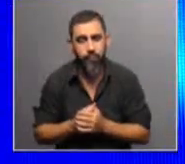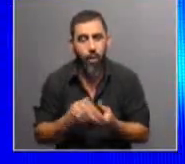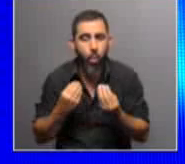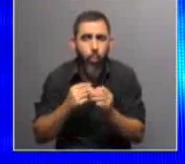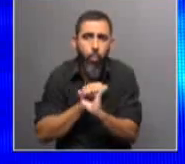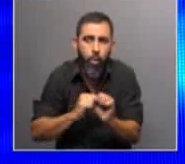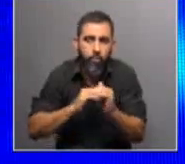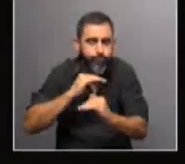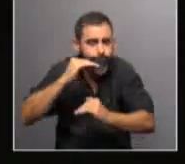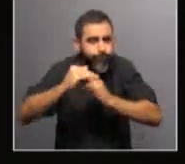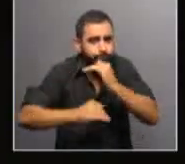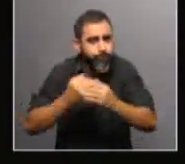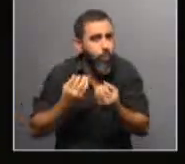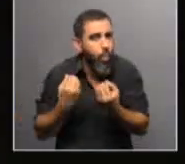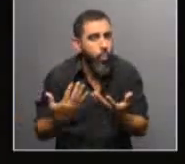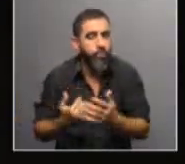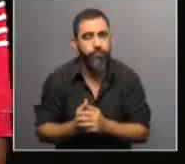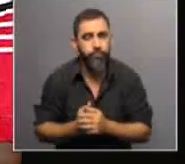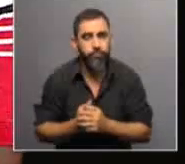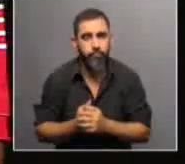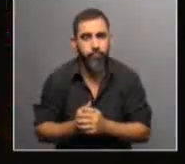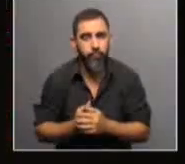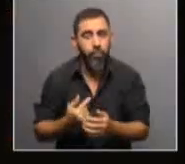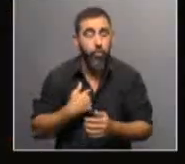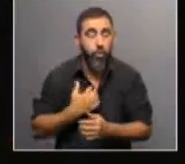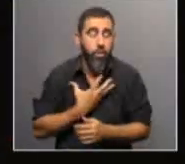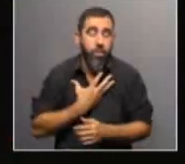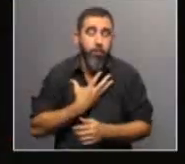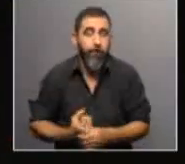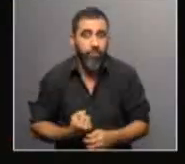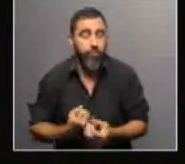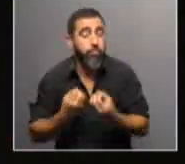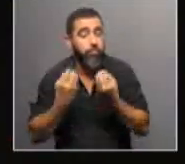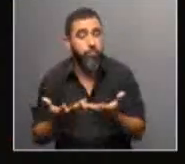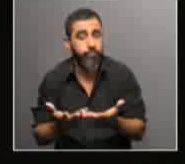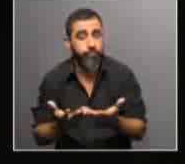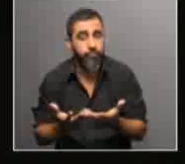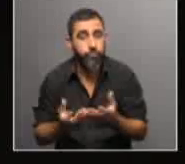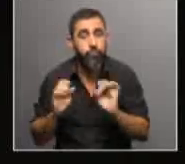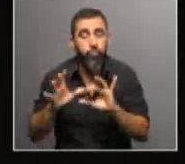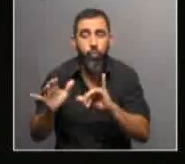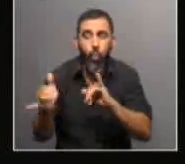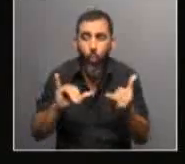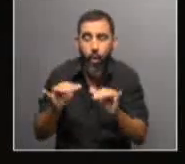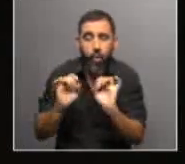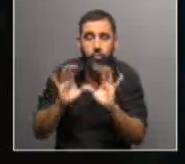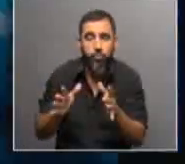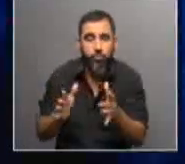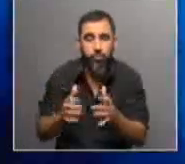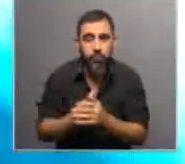cómo pudiste porque salir de eso. Yo me entré en depresión porque solo jugando. Y